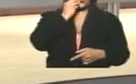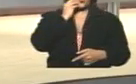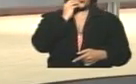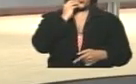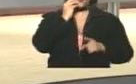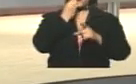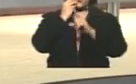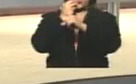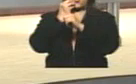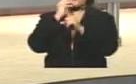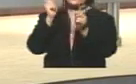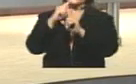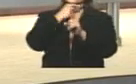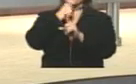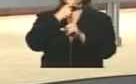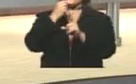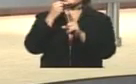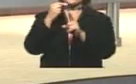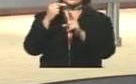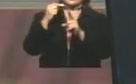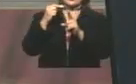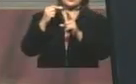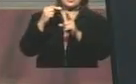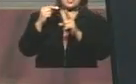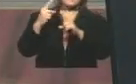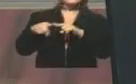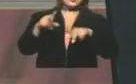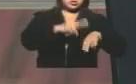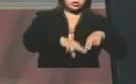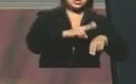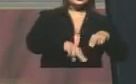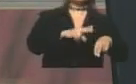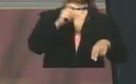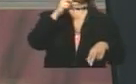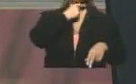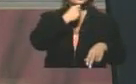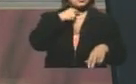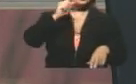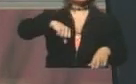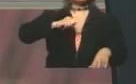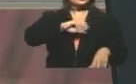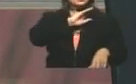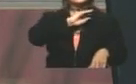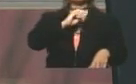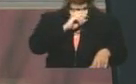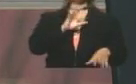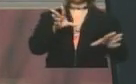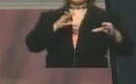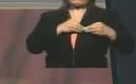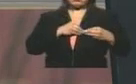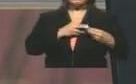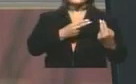les gusta. Exacto. O sea, nuestros jóvenes buscan la cultura tradicional. ¿Les gusta la música venezolana? Sí, la música tradicional. Sí, les gusta, sí les gusta.